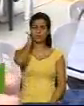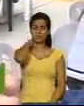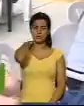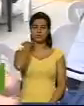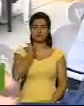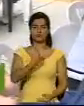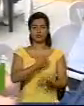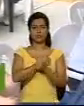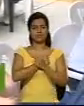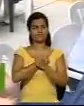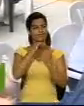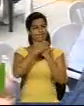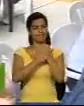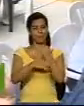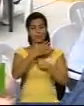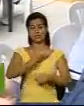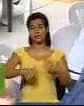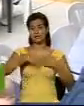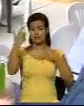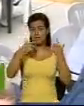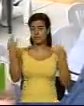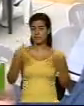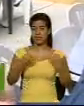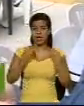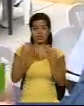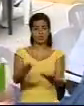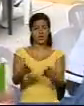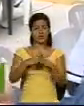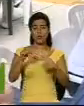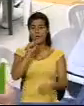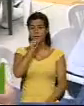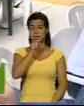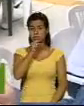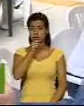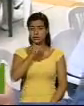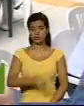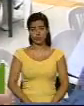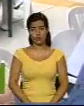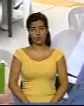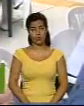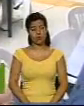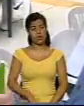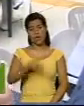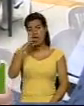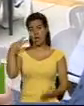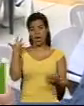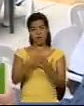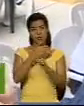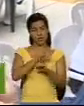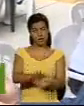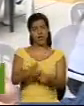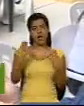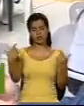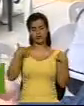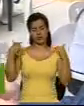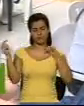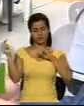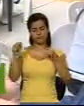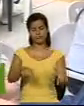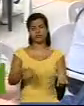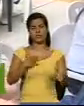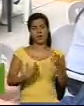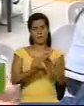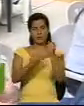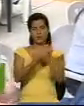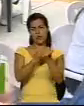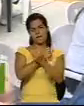cariño que el comandante le ha dado a esos adultos mayores excluidos por toda una vida. Por eso estoy aquí dándole la